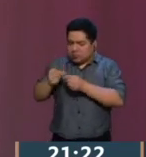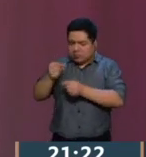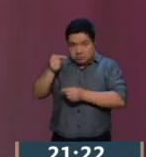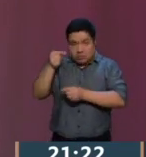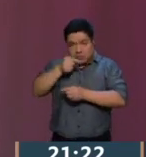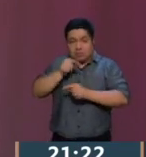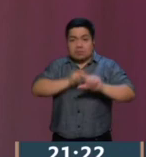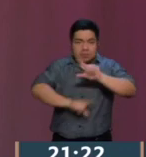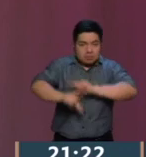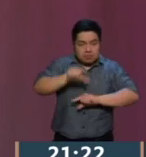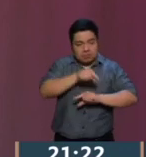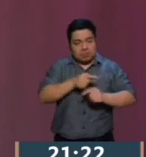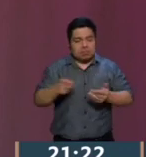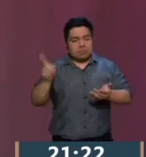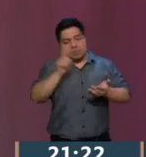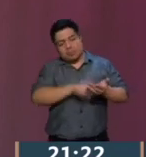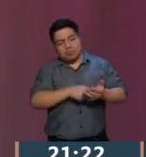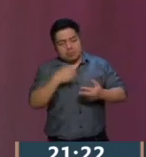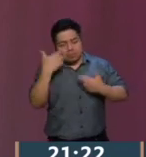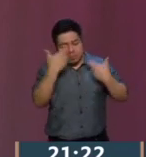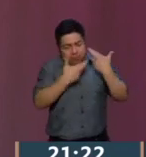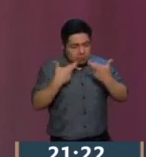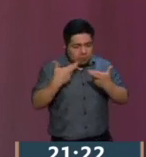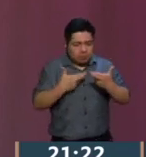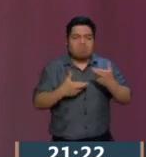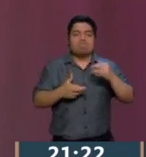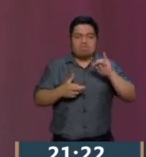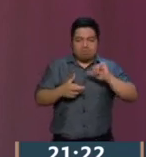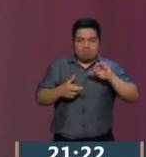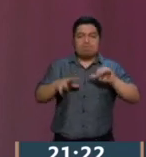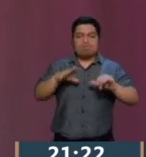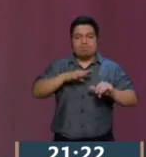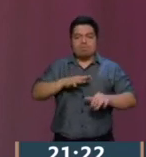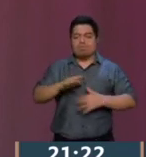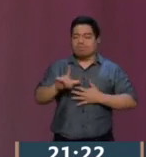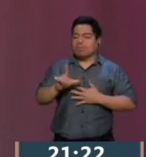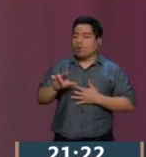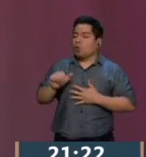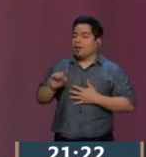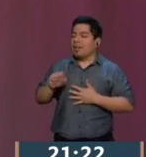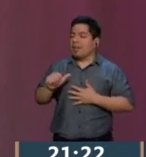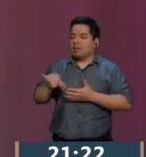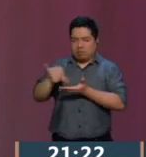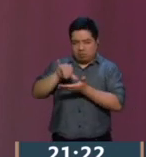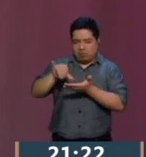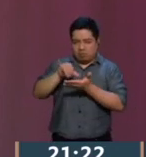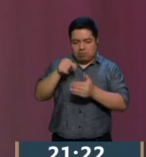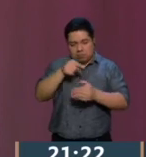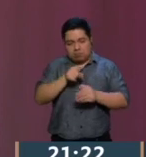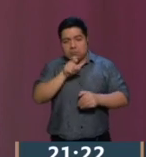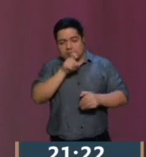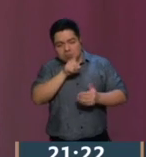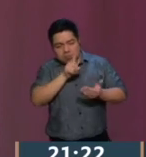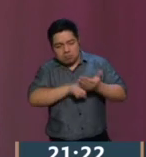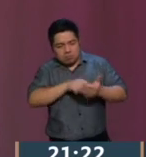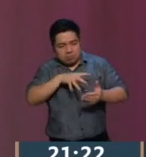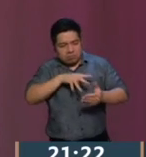a los laboratorios, efectivamente se detectó que un lubricante, un aceite estaba presente en el